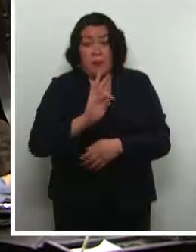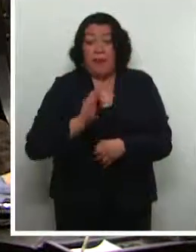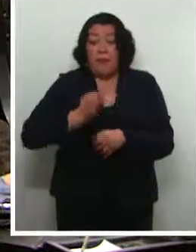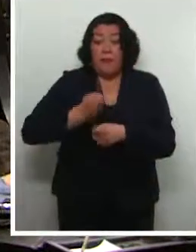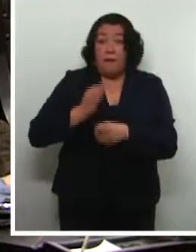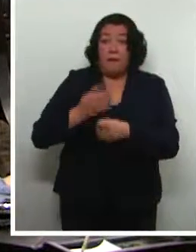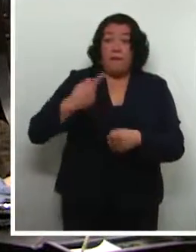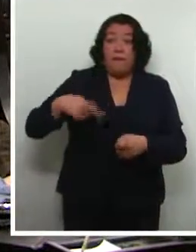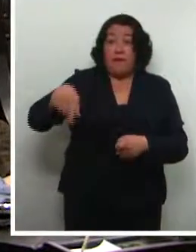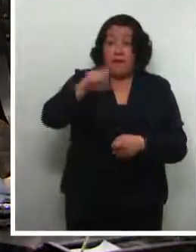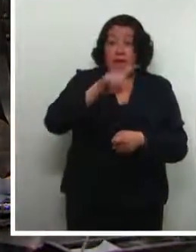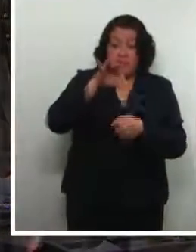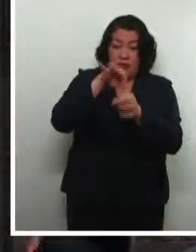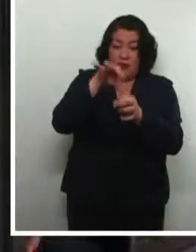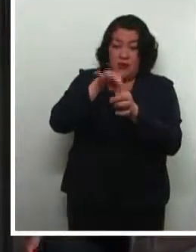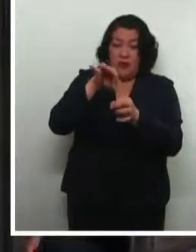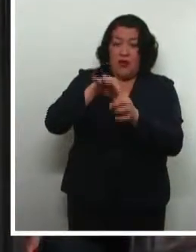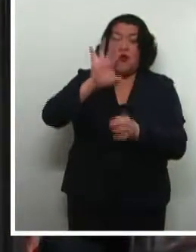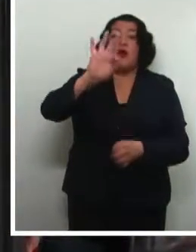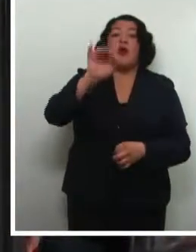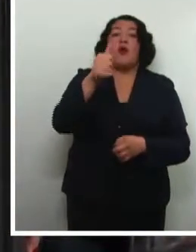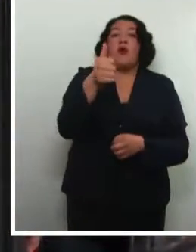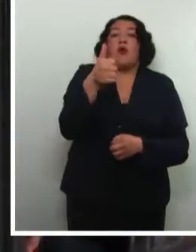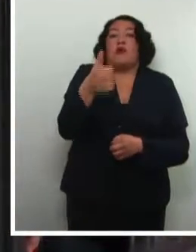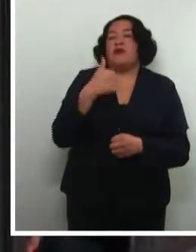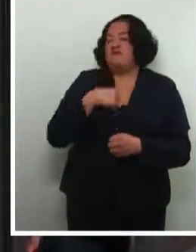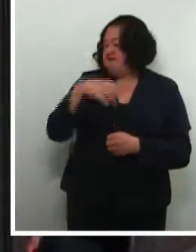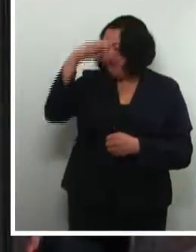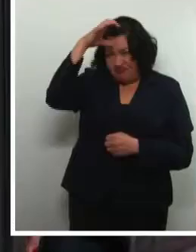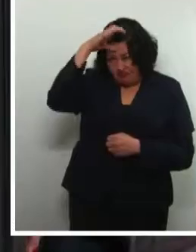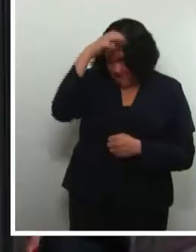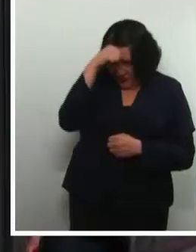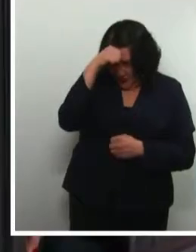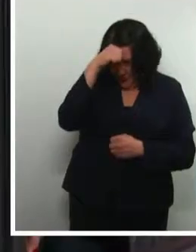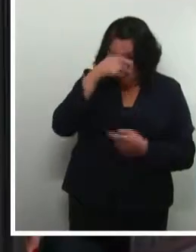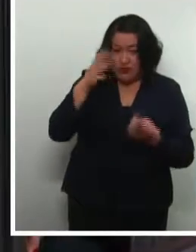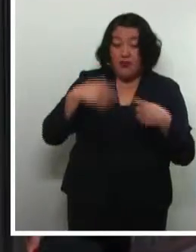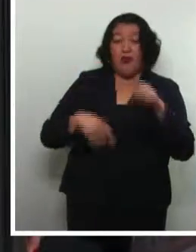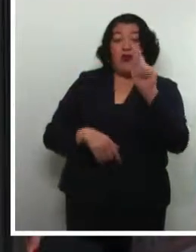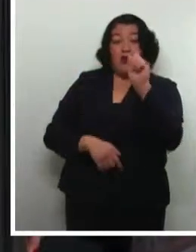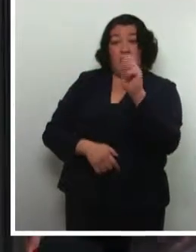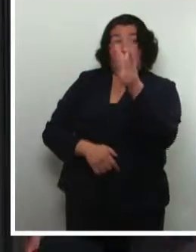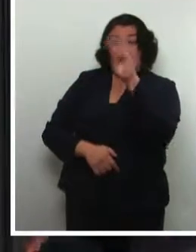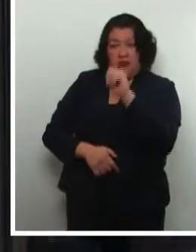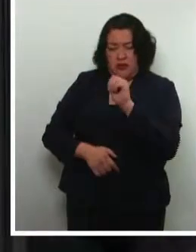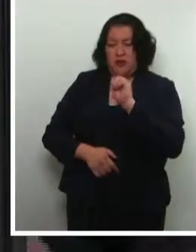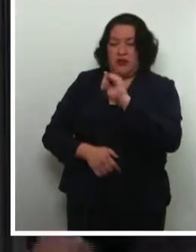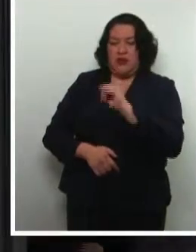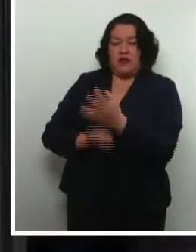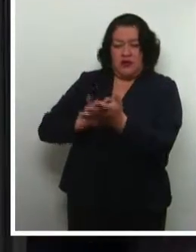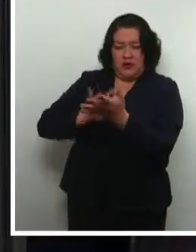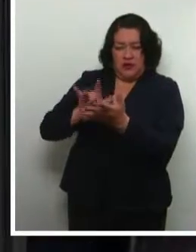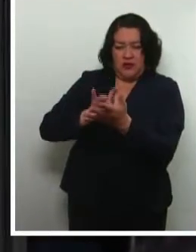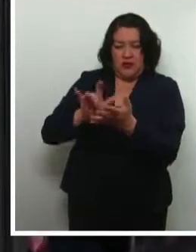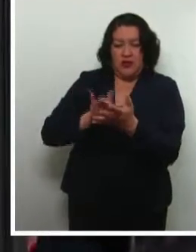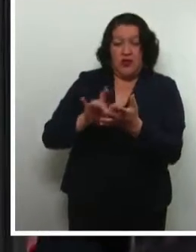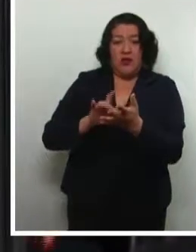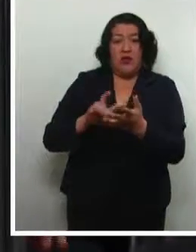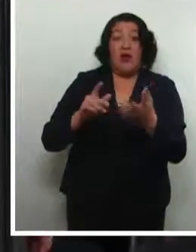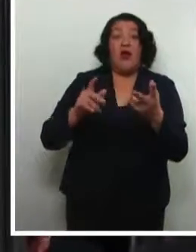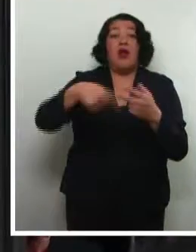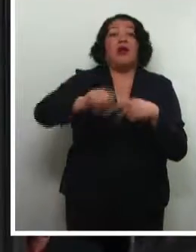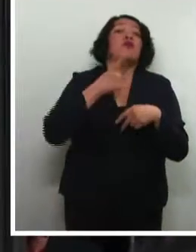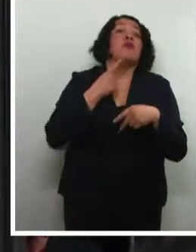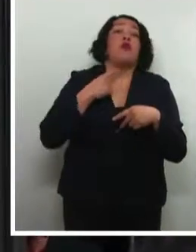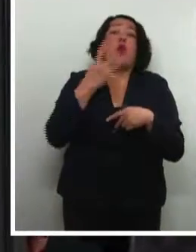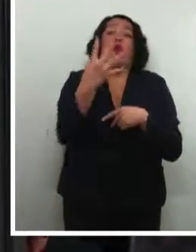se han emitido 46 votos en contra, 29 votos a favor y 4 abstenciones